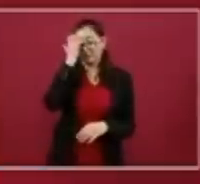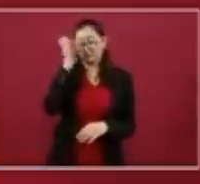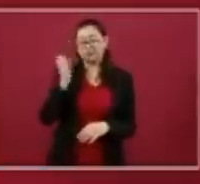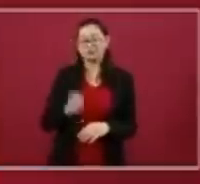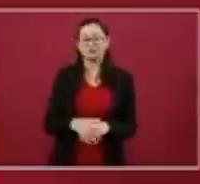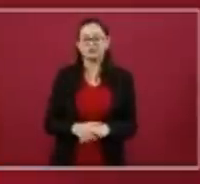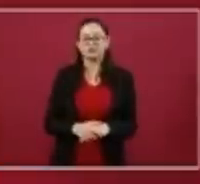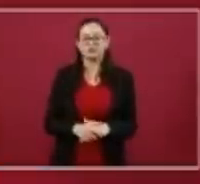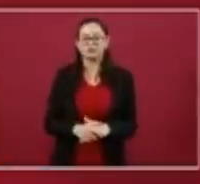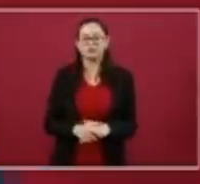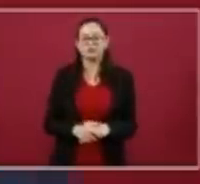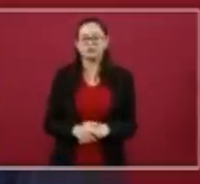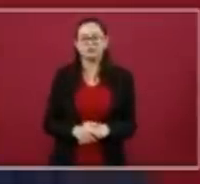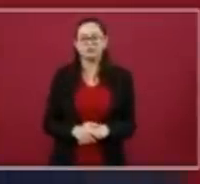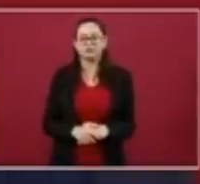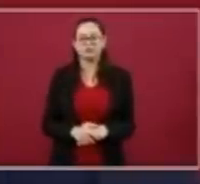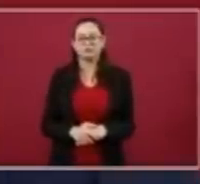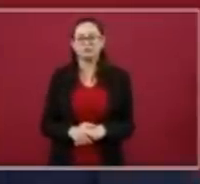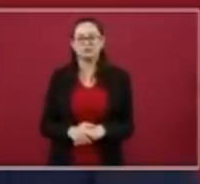imperó, dominó,